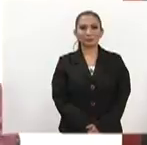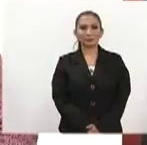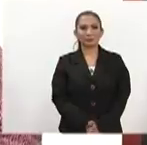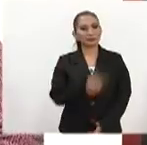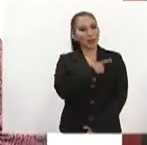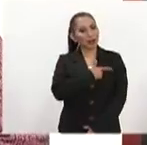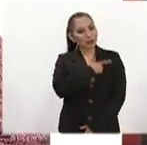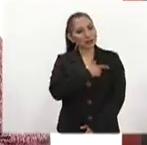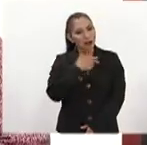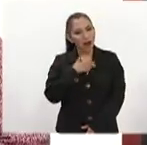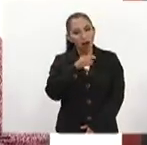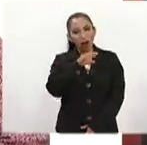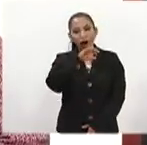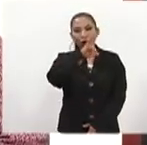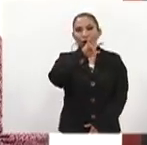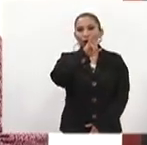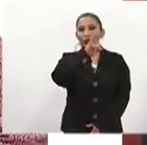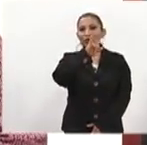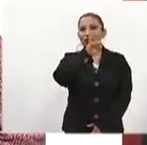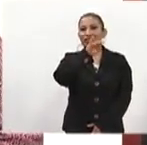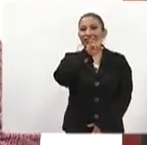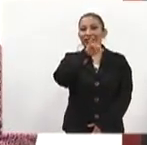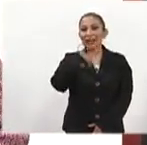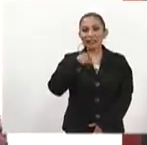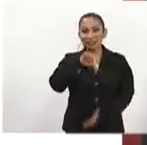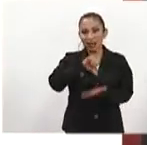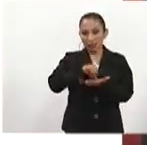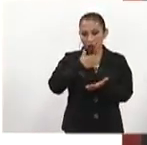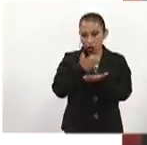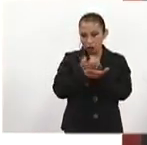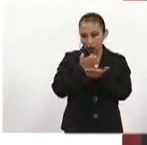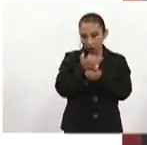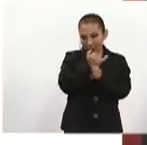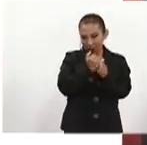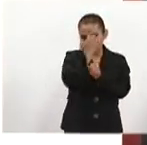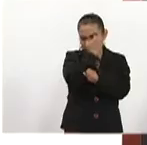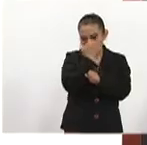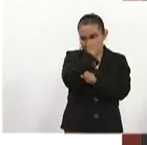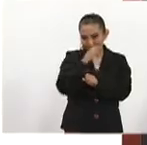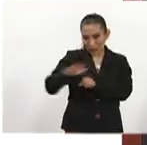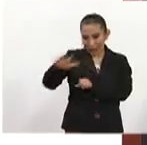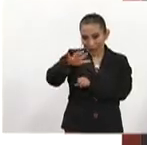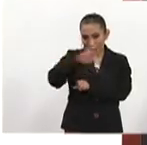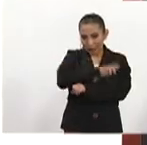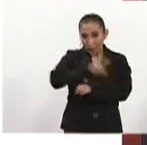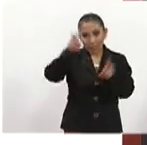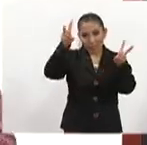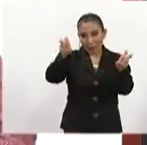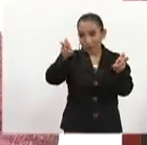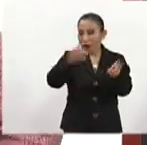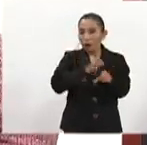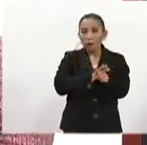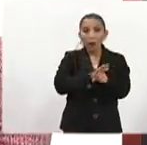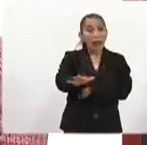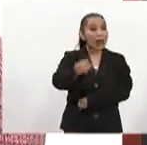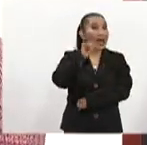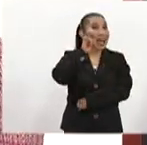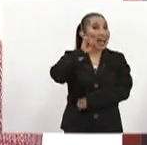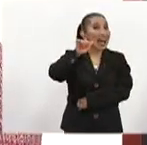Es un gusto saludar a Luis Fonserrada, director general del Centro de Estudios Económicos del Sector Privado. El tema, por supuesto, lo que